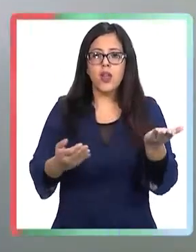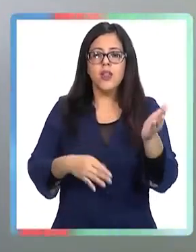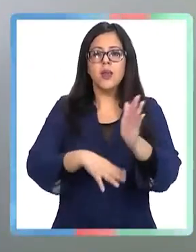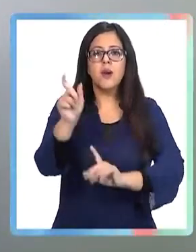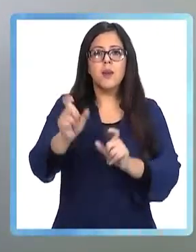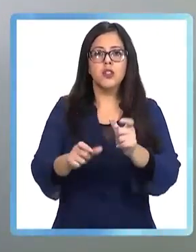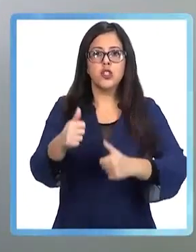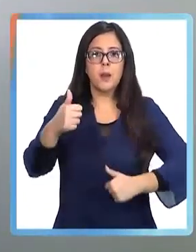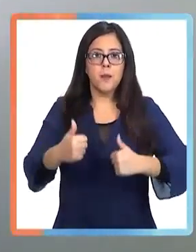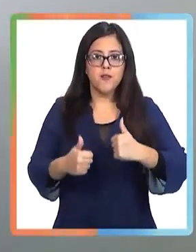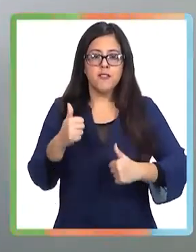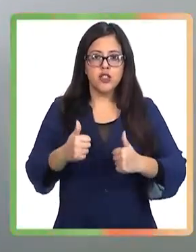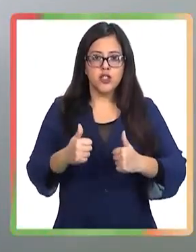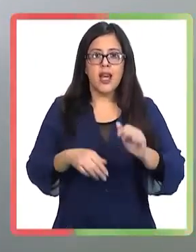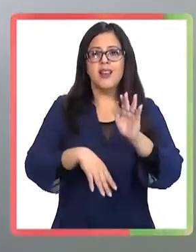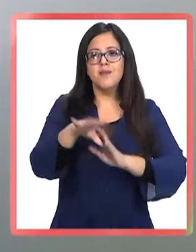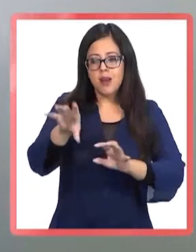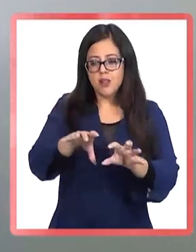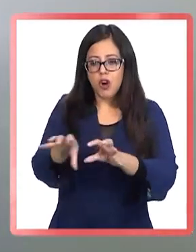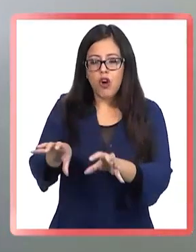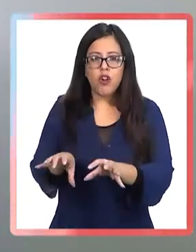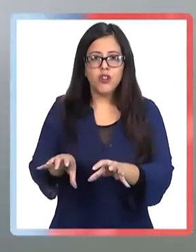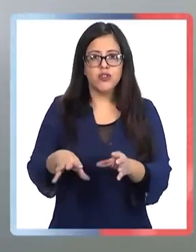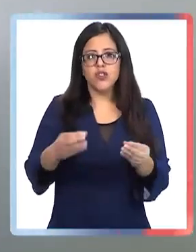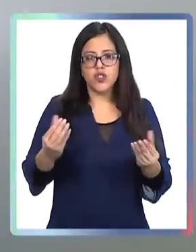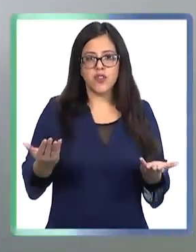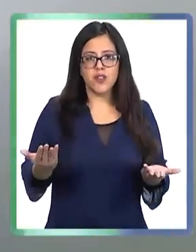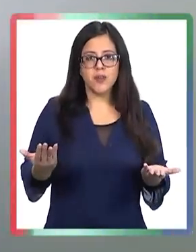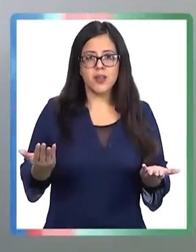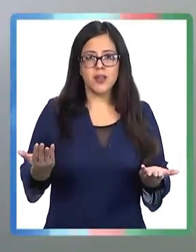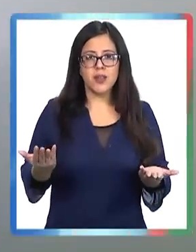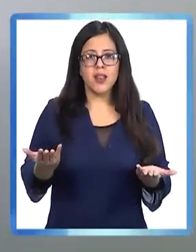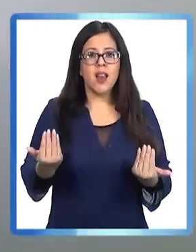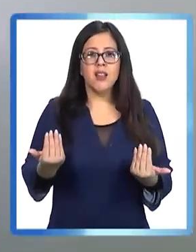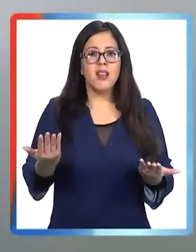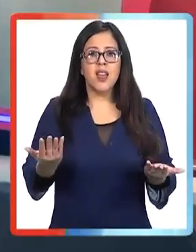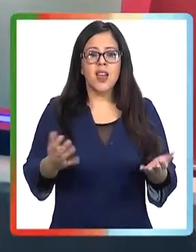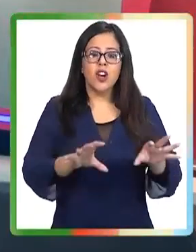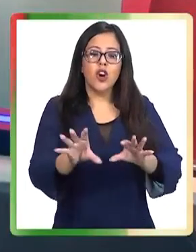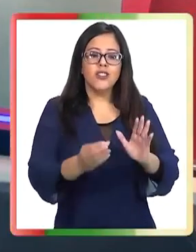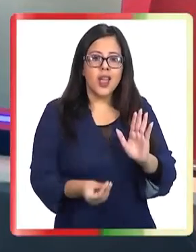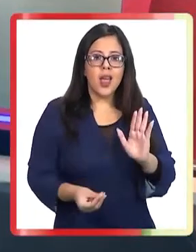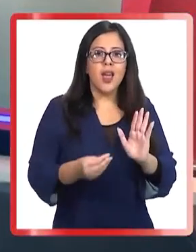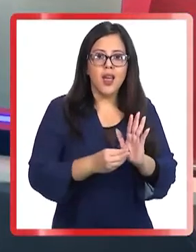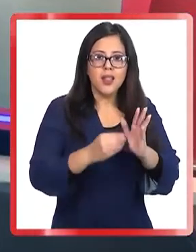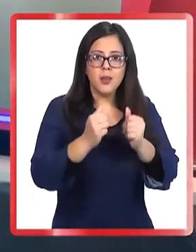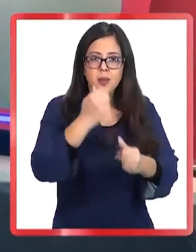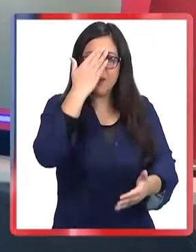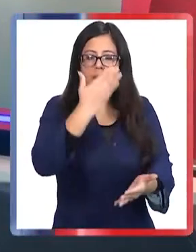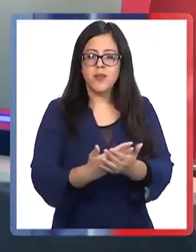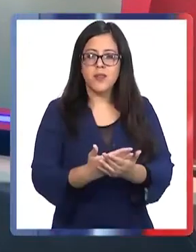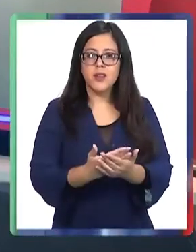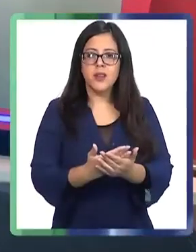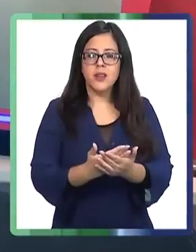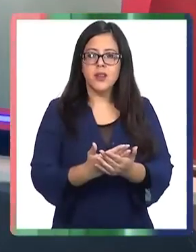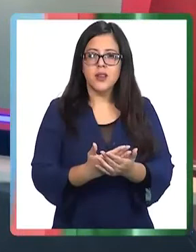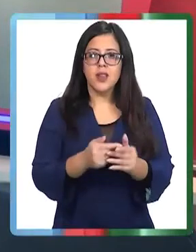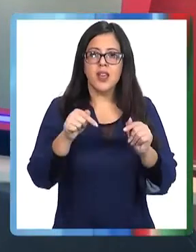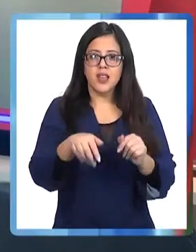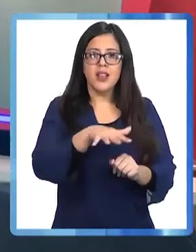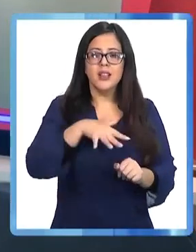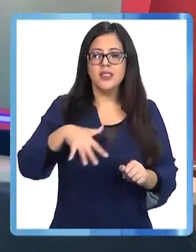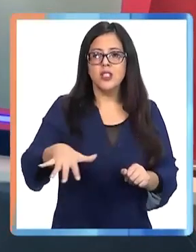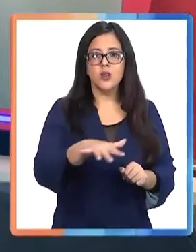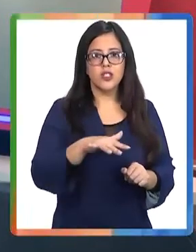más profesionales, de mayor recurso, y por supuesto se requiere recursos adicionales para poder enfrentar